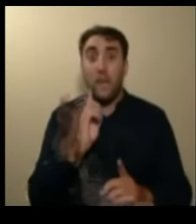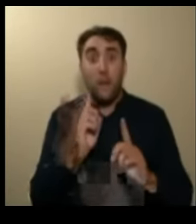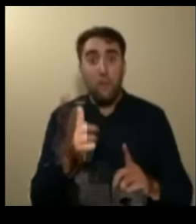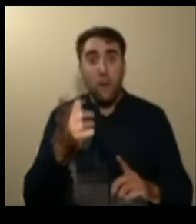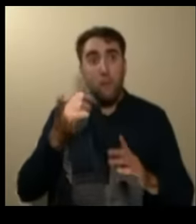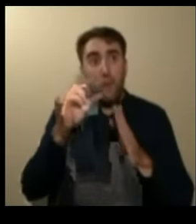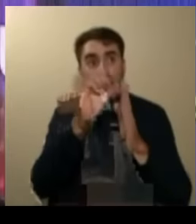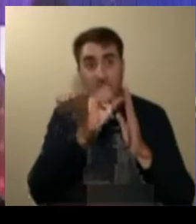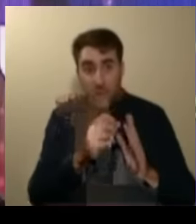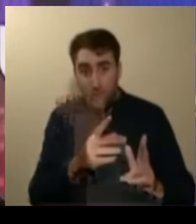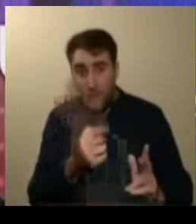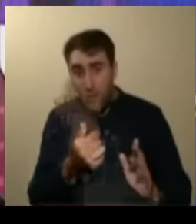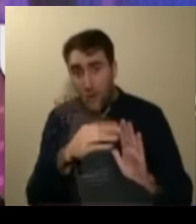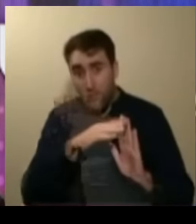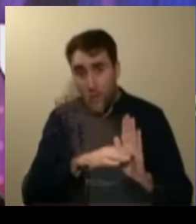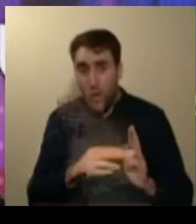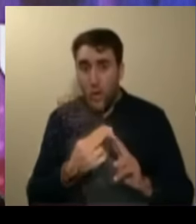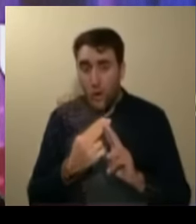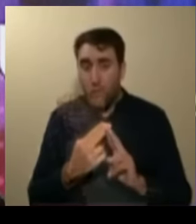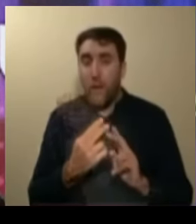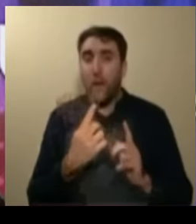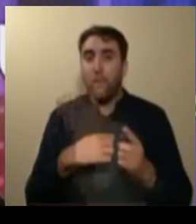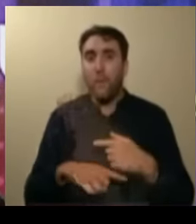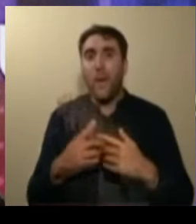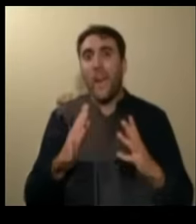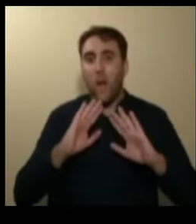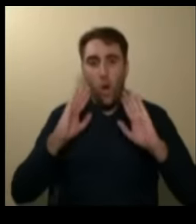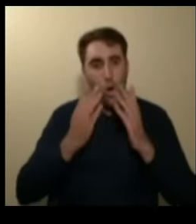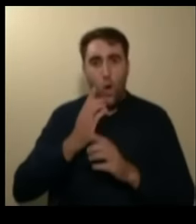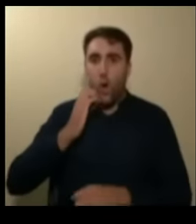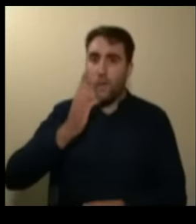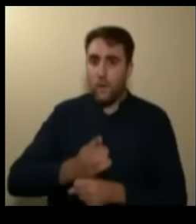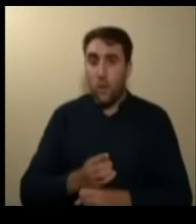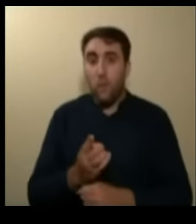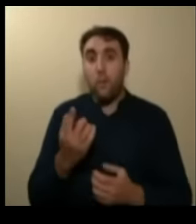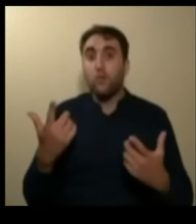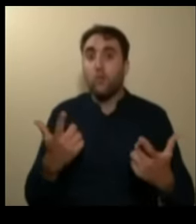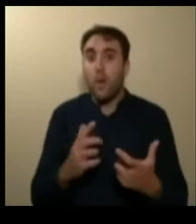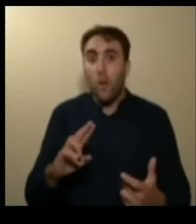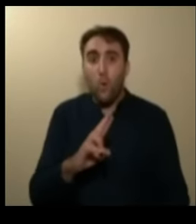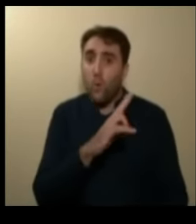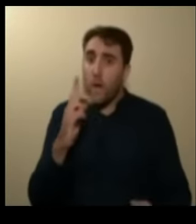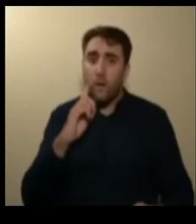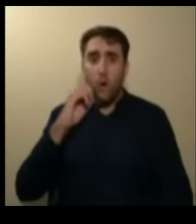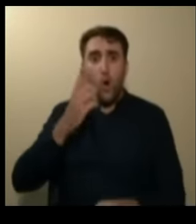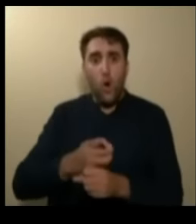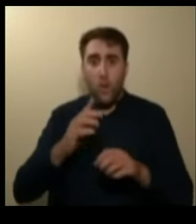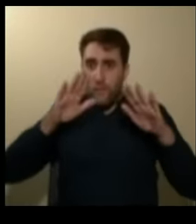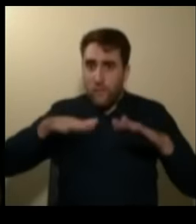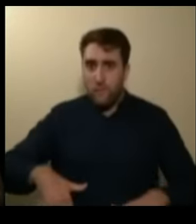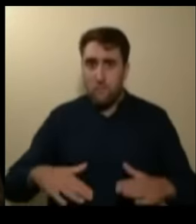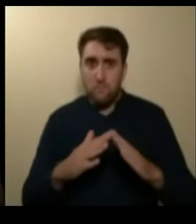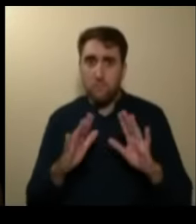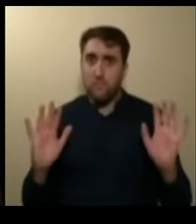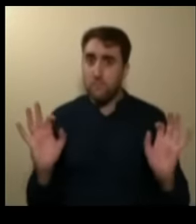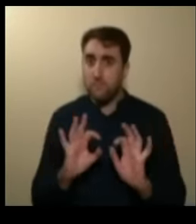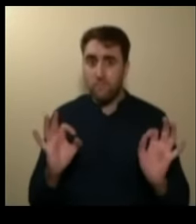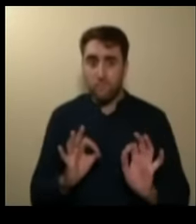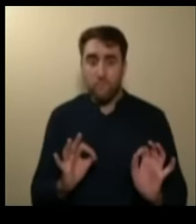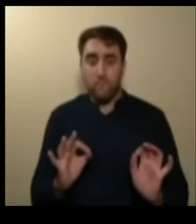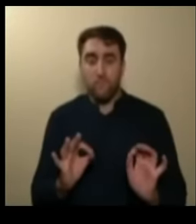senador Vergara y el Frente Amplio en el Uruguay, y por suerte no se impuso para bien de la población. Lo paradigmático de